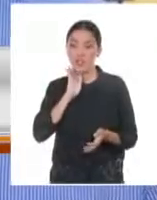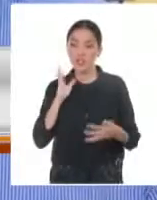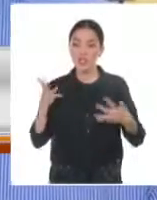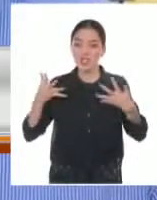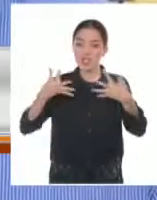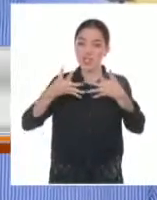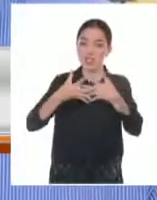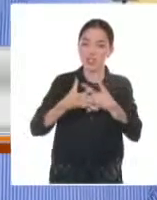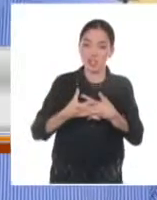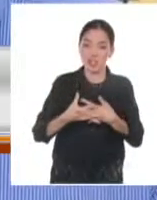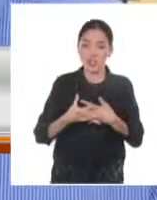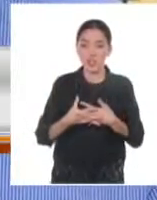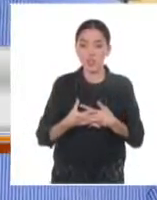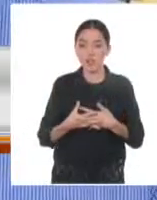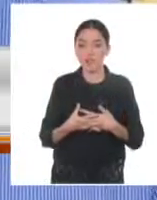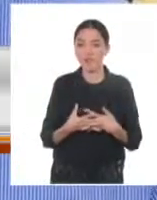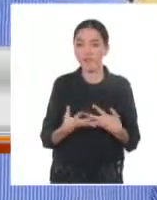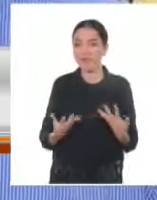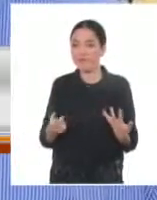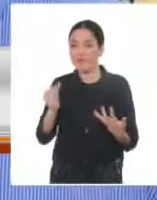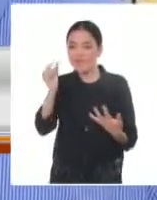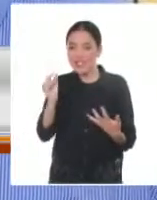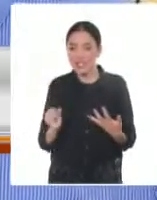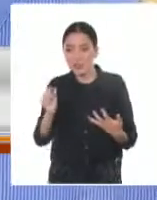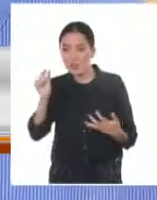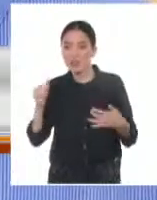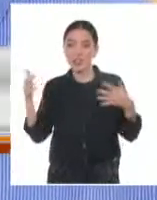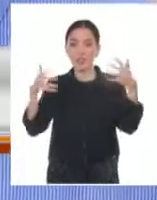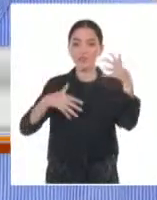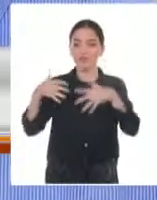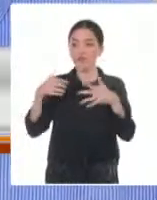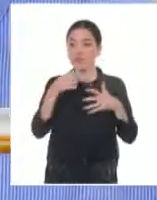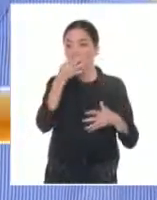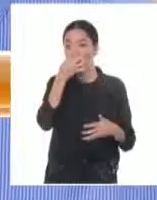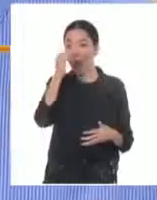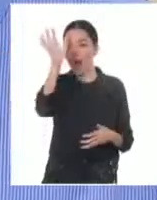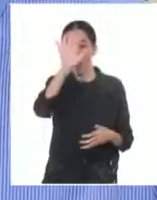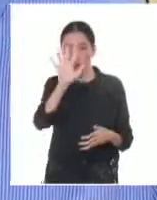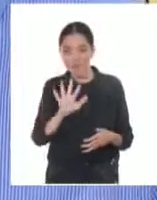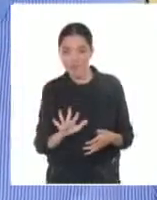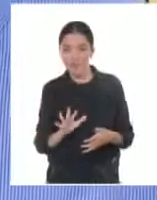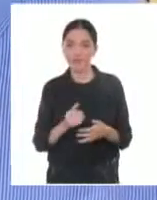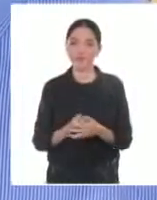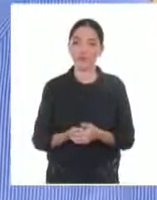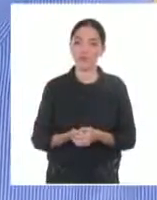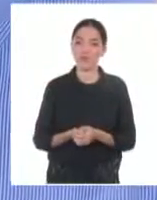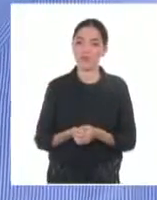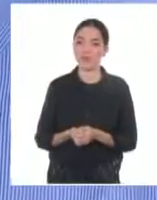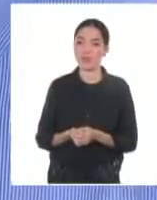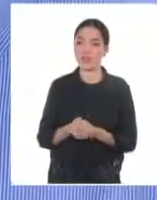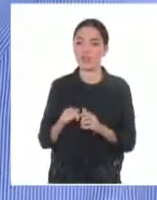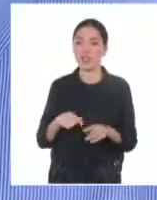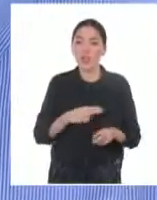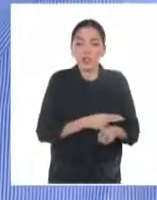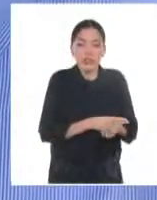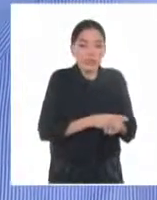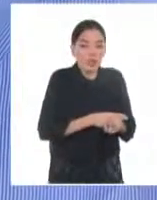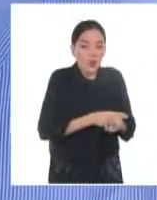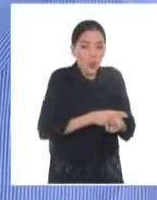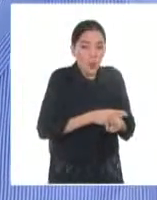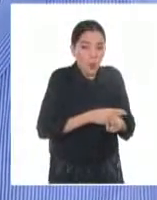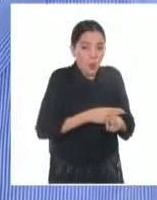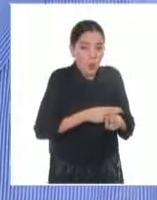la presencia africana en toda la diáspora. Y él transitó un poco por la historia de nuestras